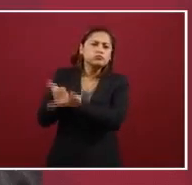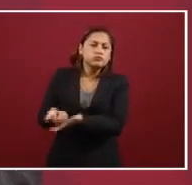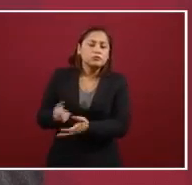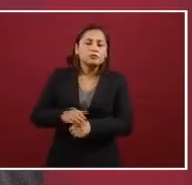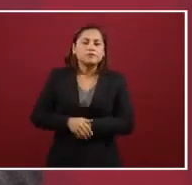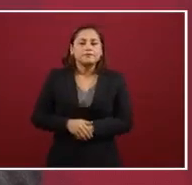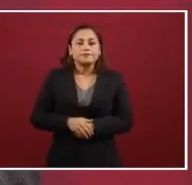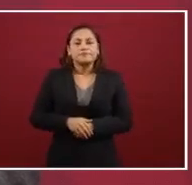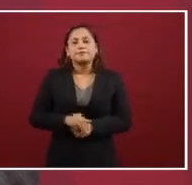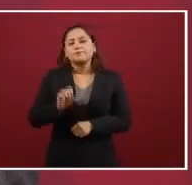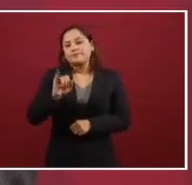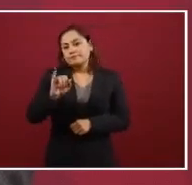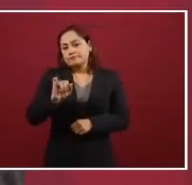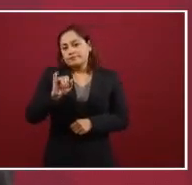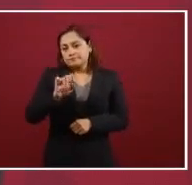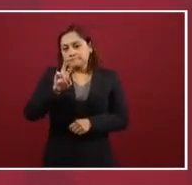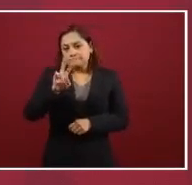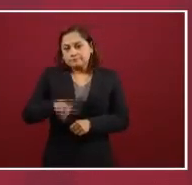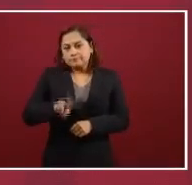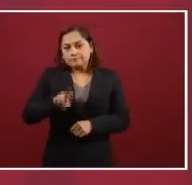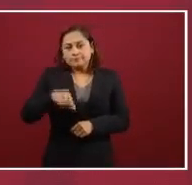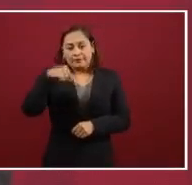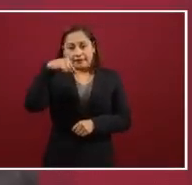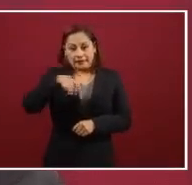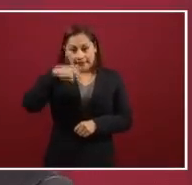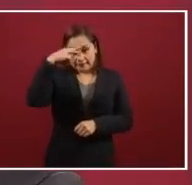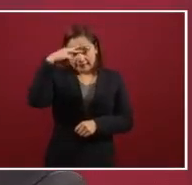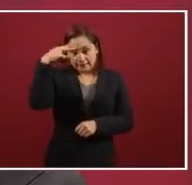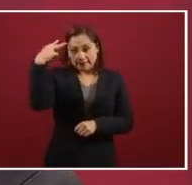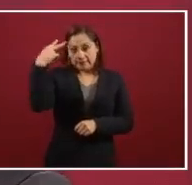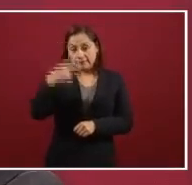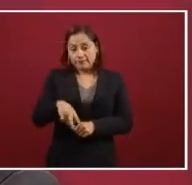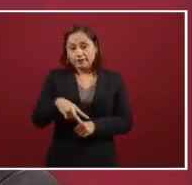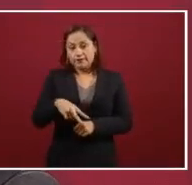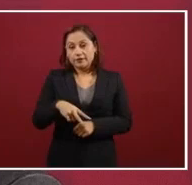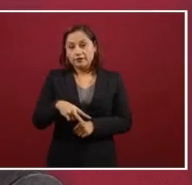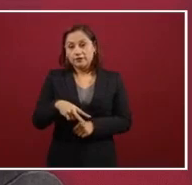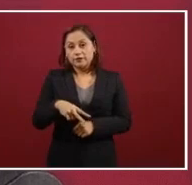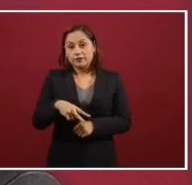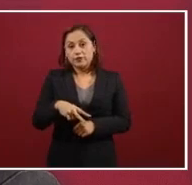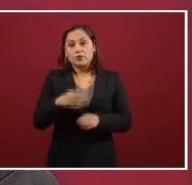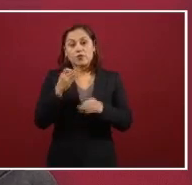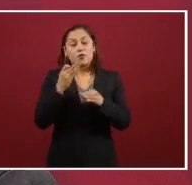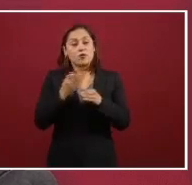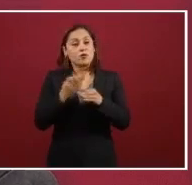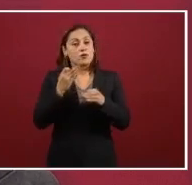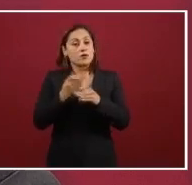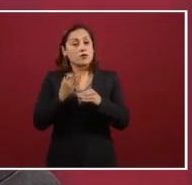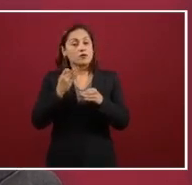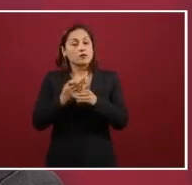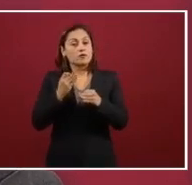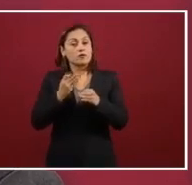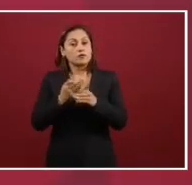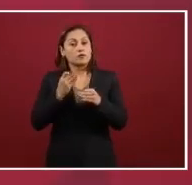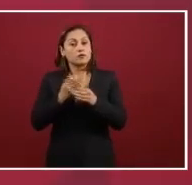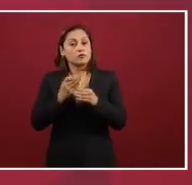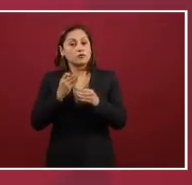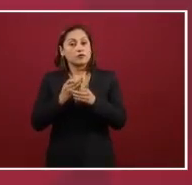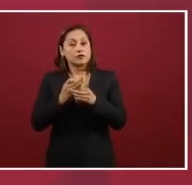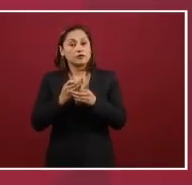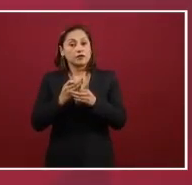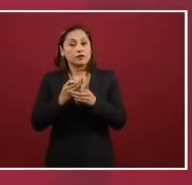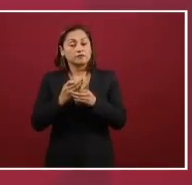México, la cooperación mexicana que ahora nos convierte en el país con